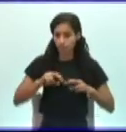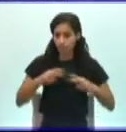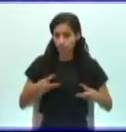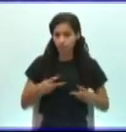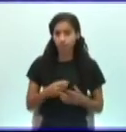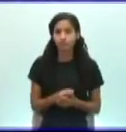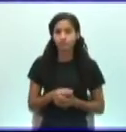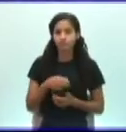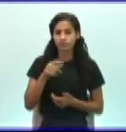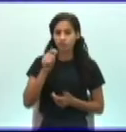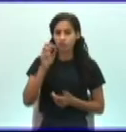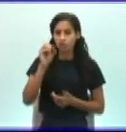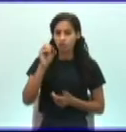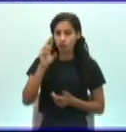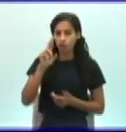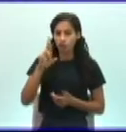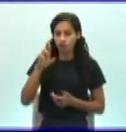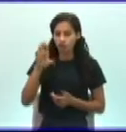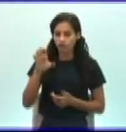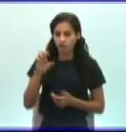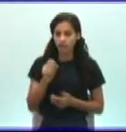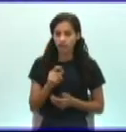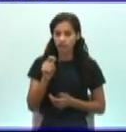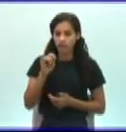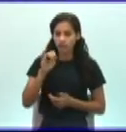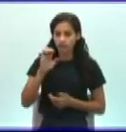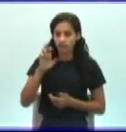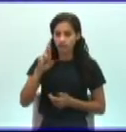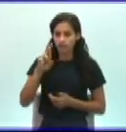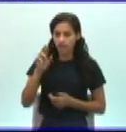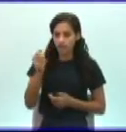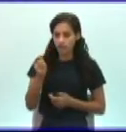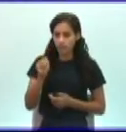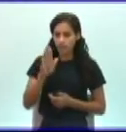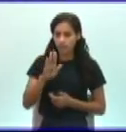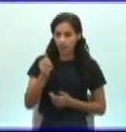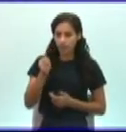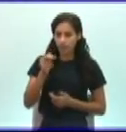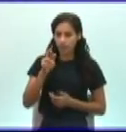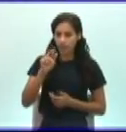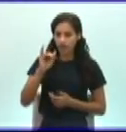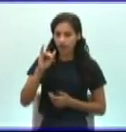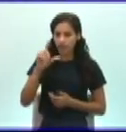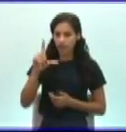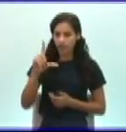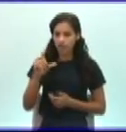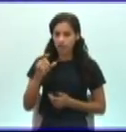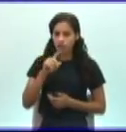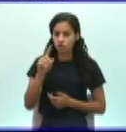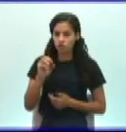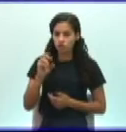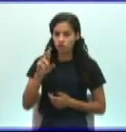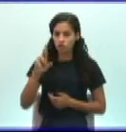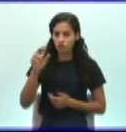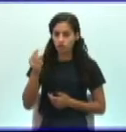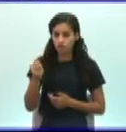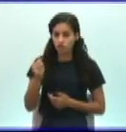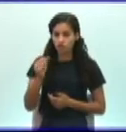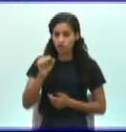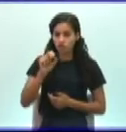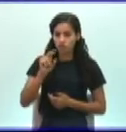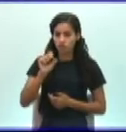leer. Torre, tierra, barril, zorra,